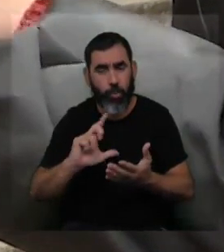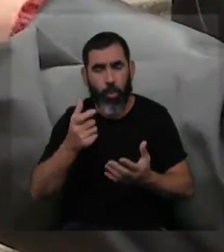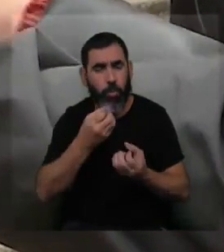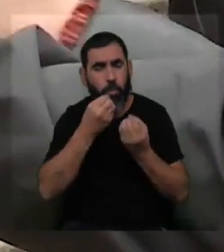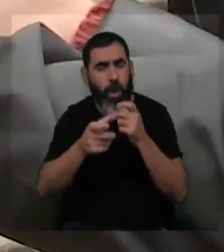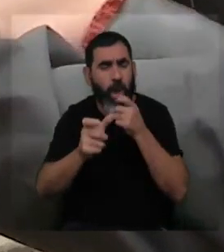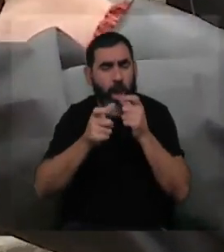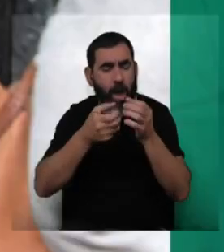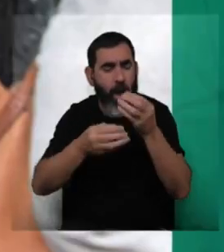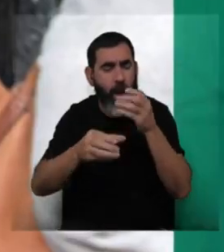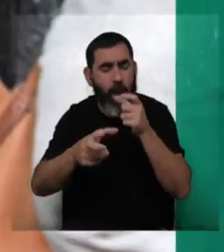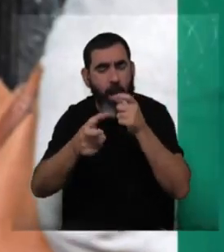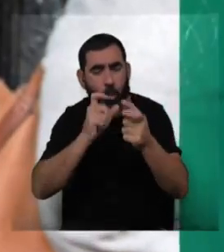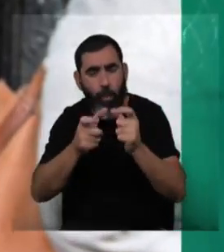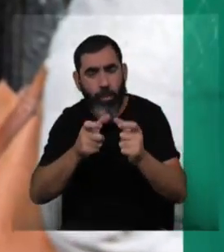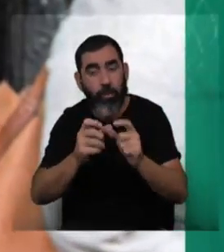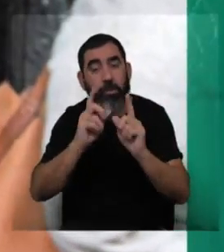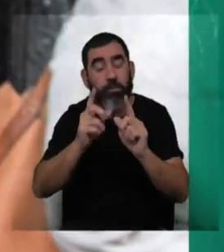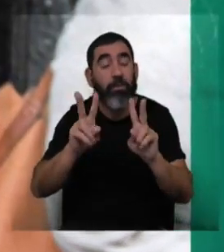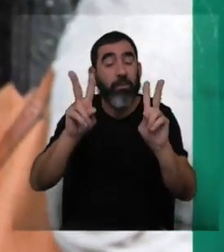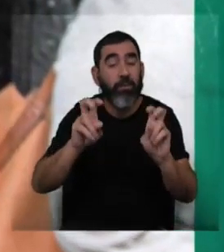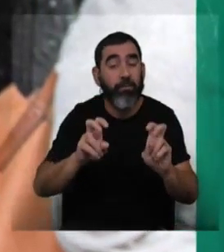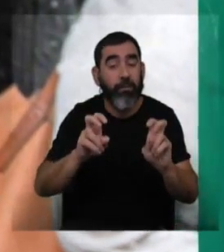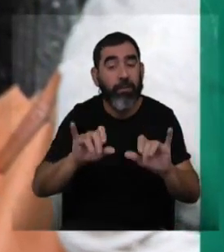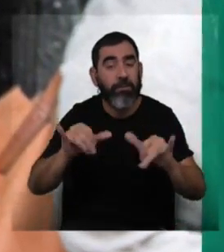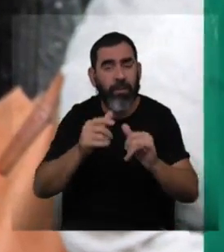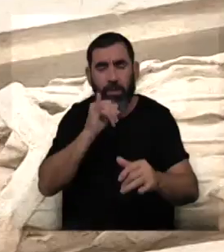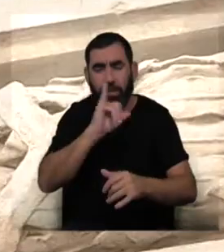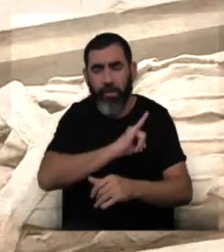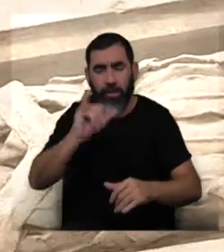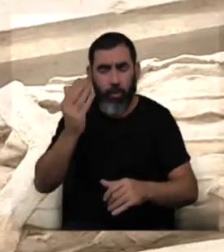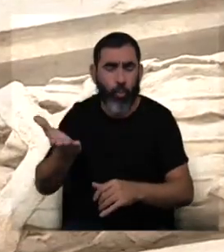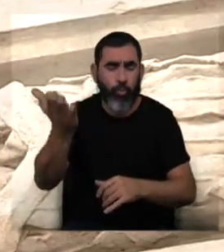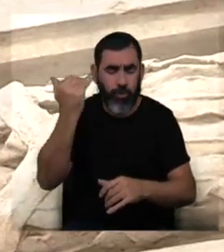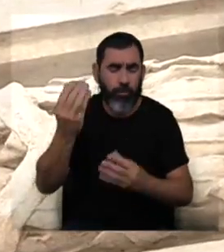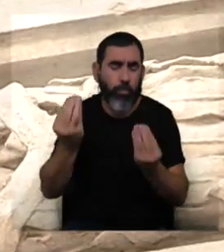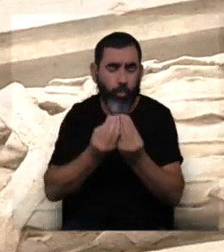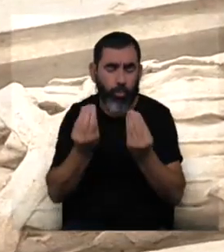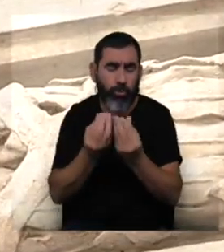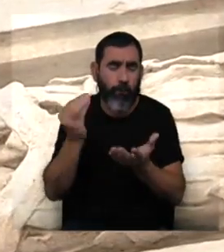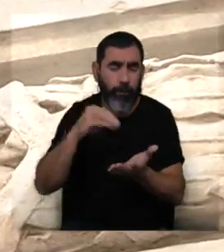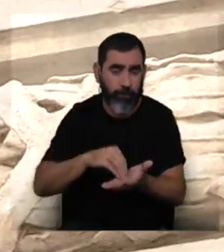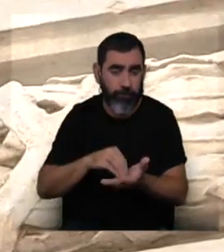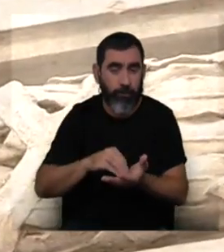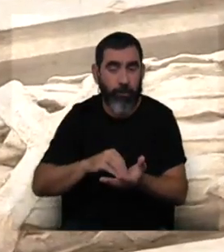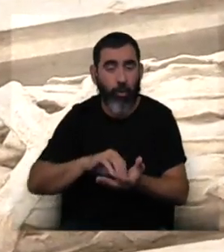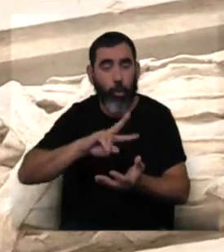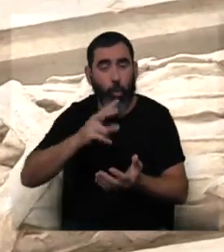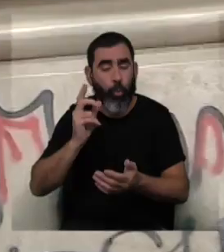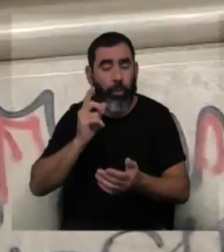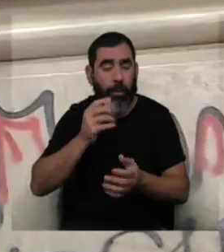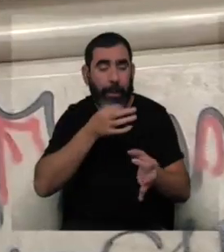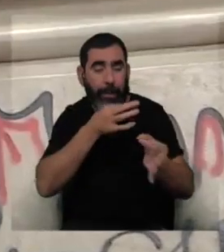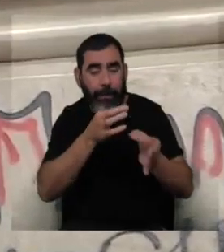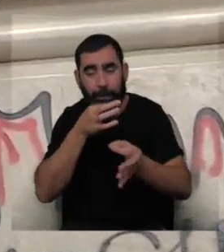un montón de aspectos. Y luego una cuestión que nosotros ya hemos denunciado en innumerables oportunidades, de una doble vara, doble